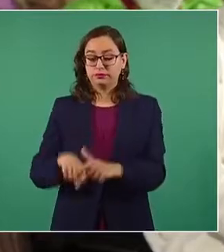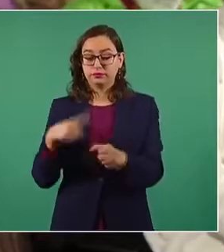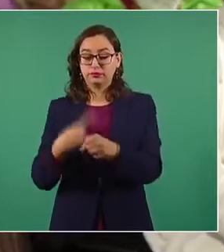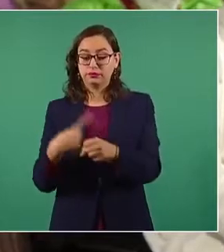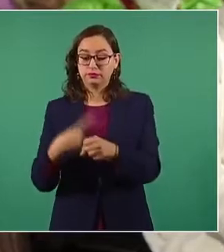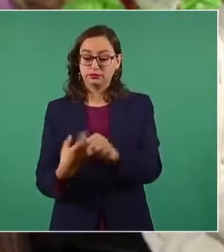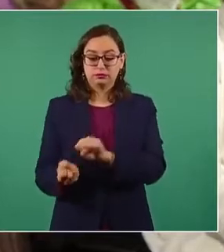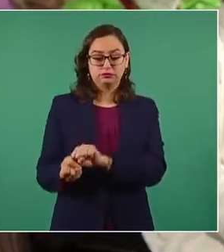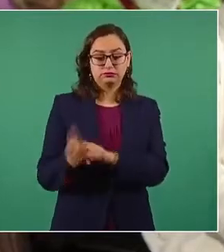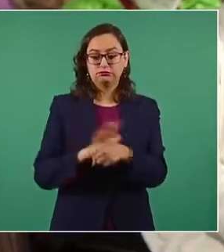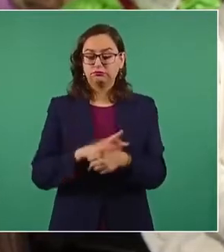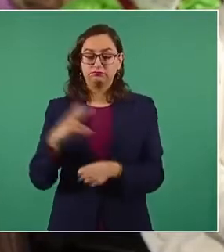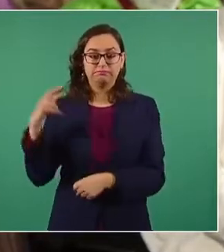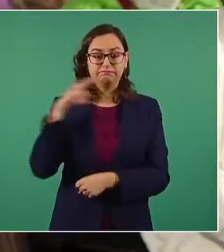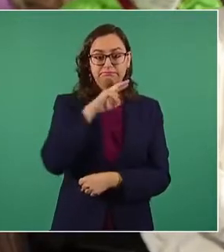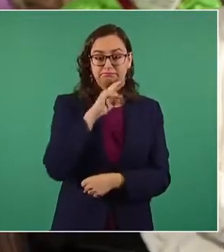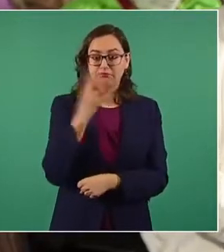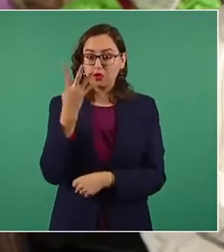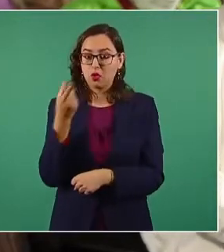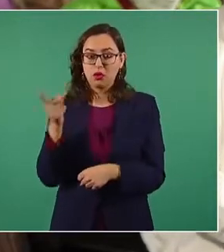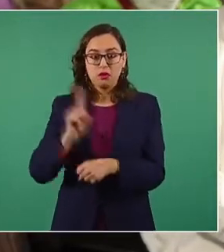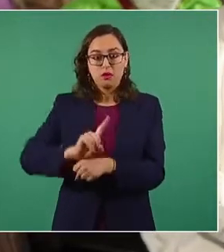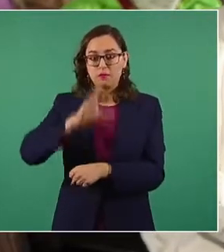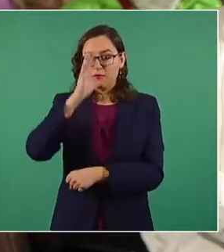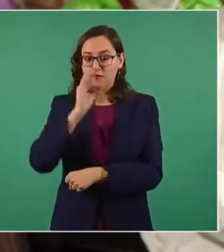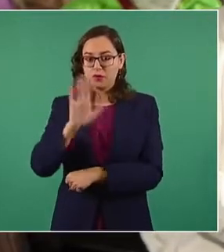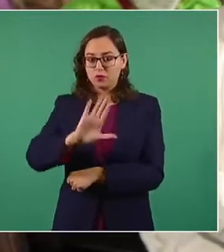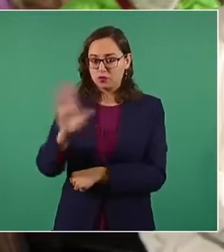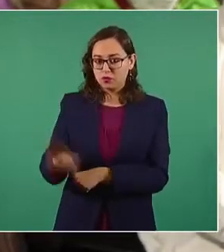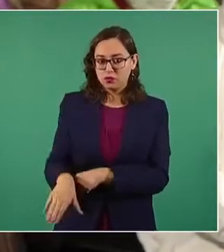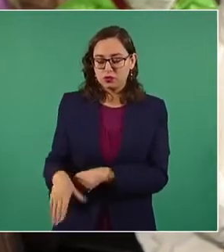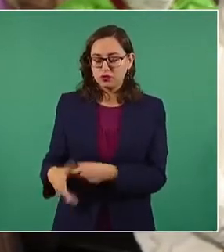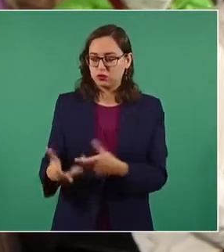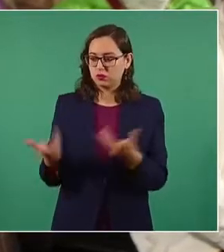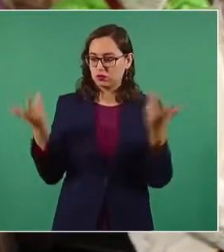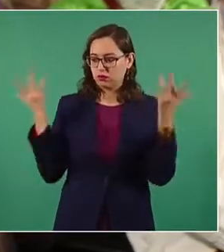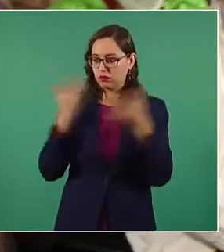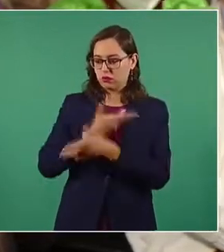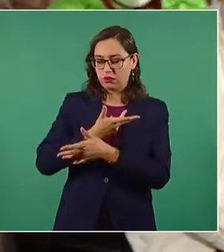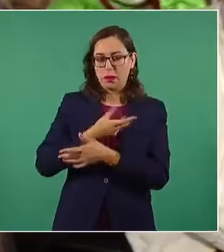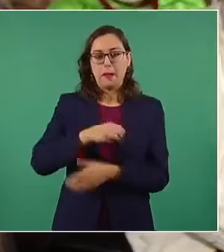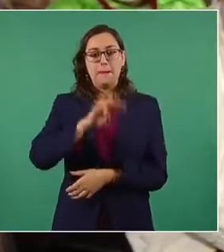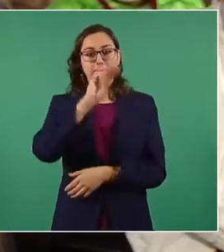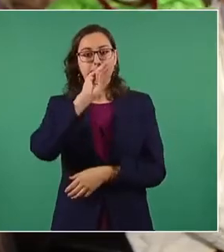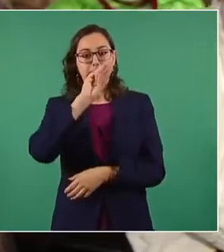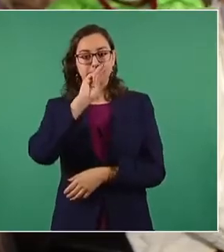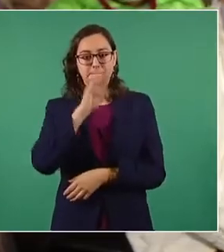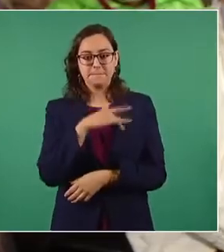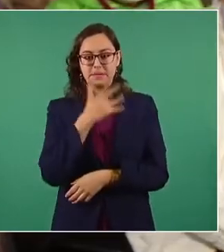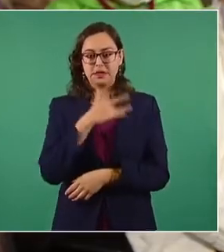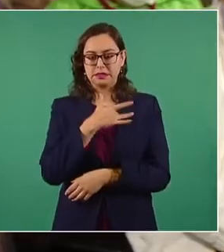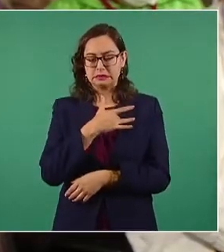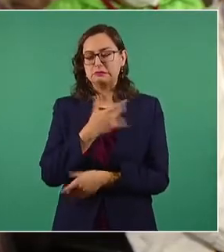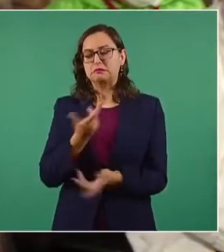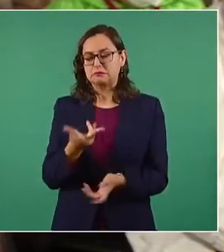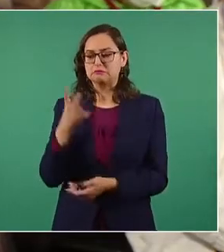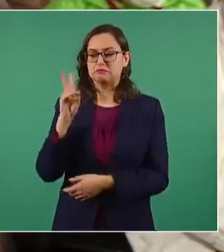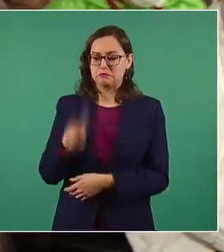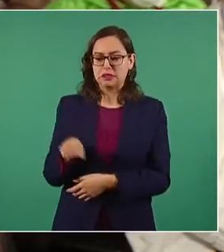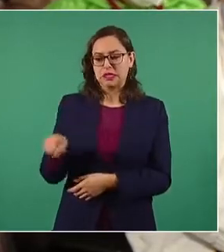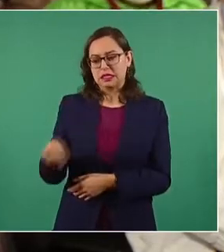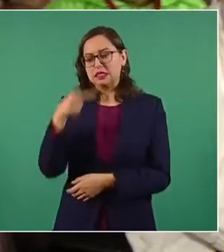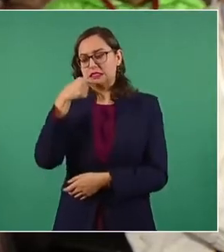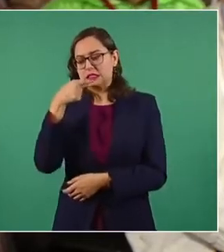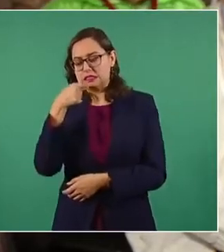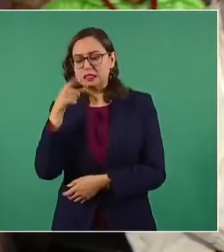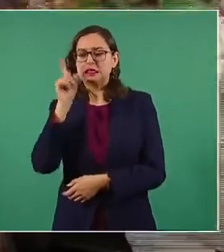falleció. Entonces, la mamá comenta que a pesar de que pues la niña tenía un